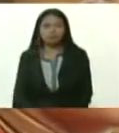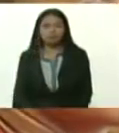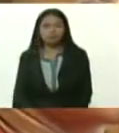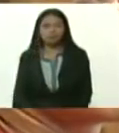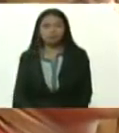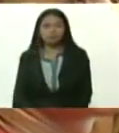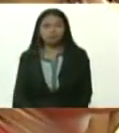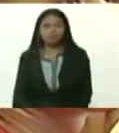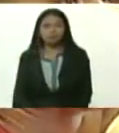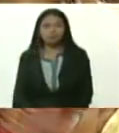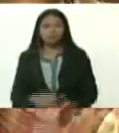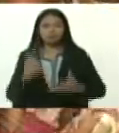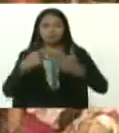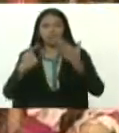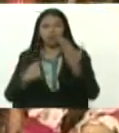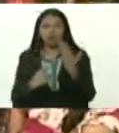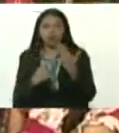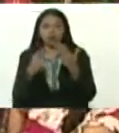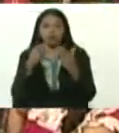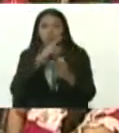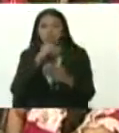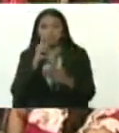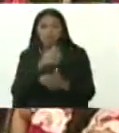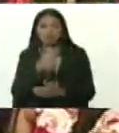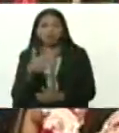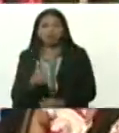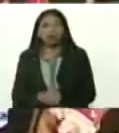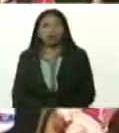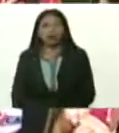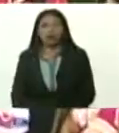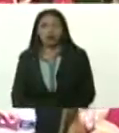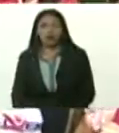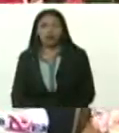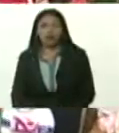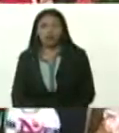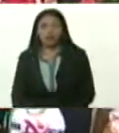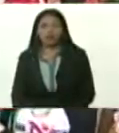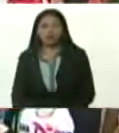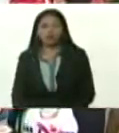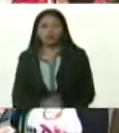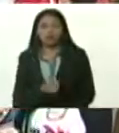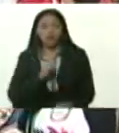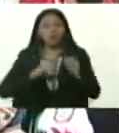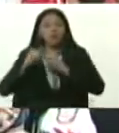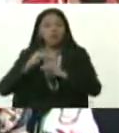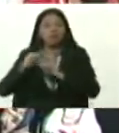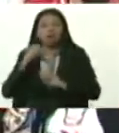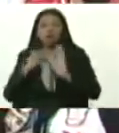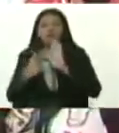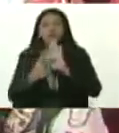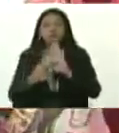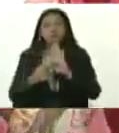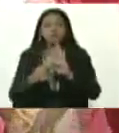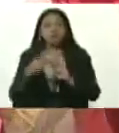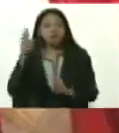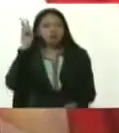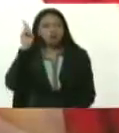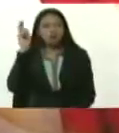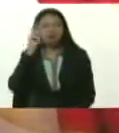Fundañé, Fundapic, Honorami, Calaira, Movimiento Frente Indígena